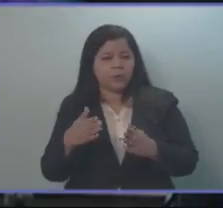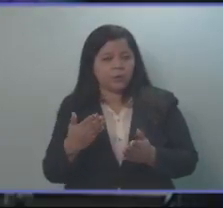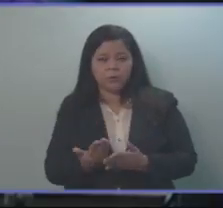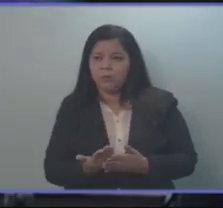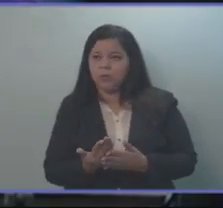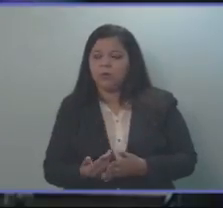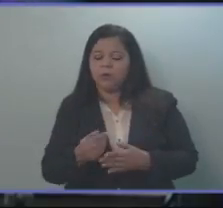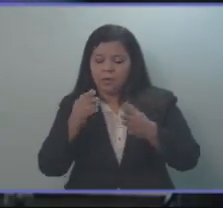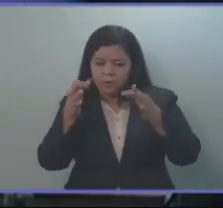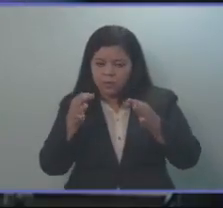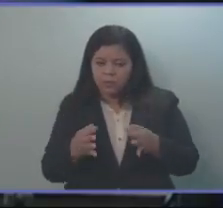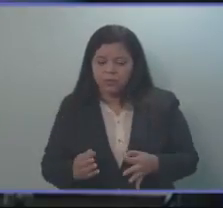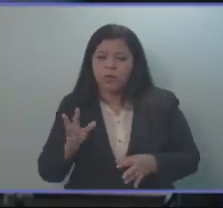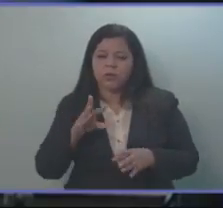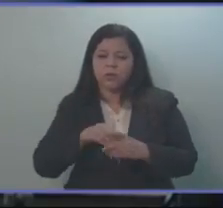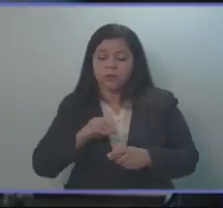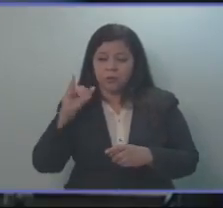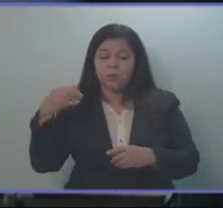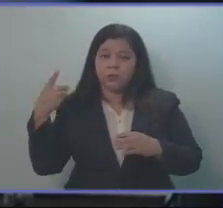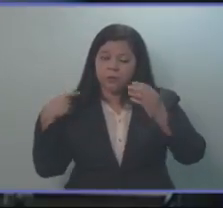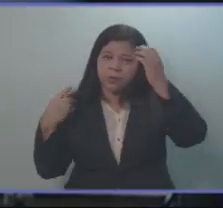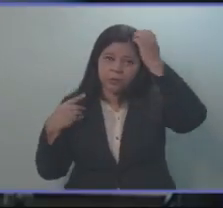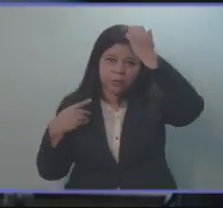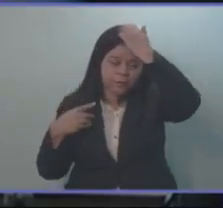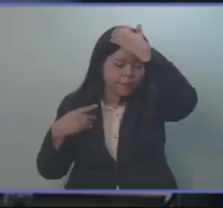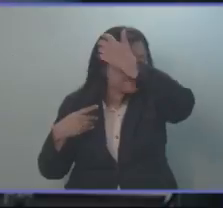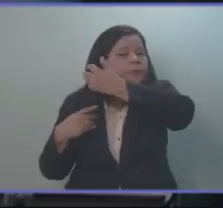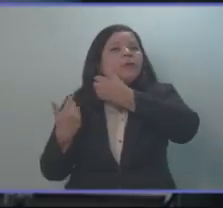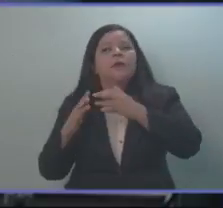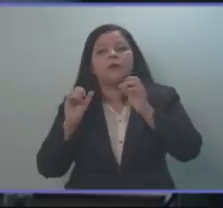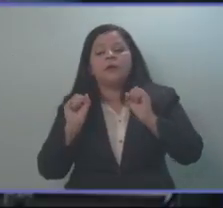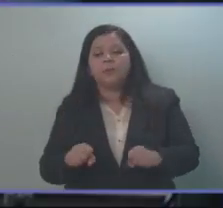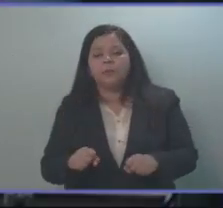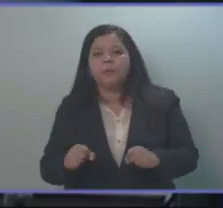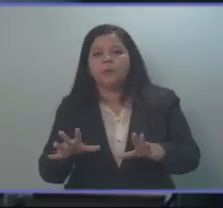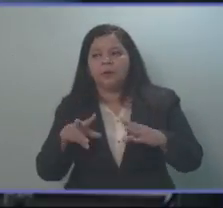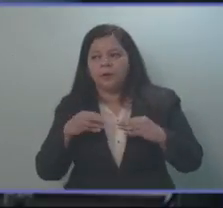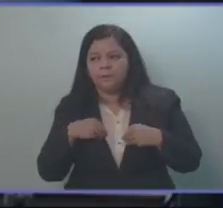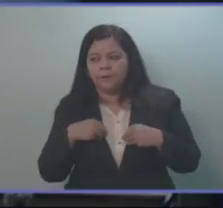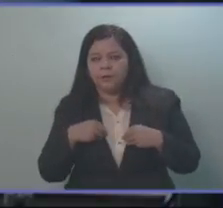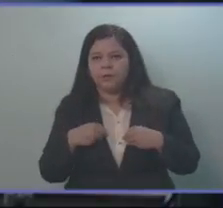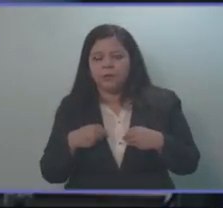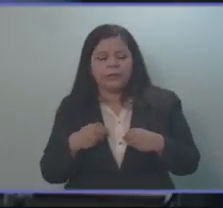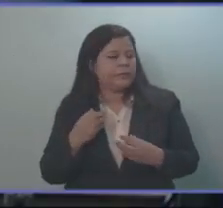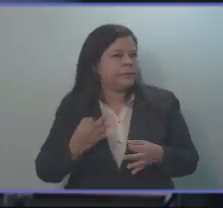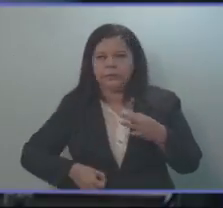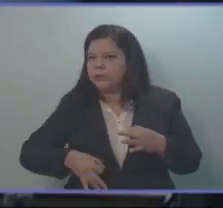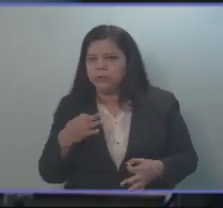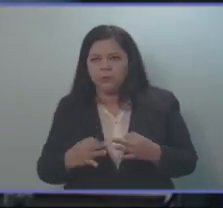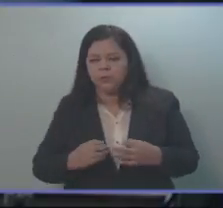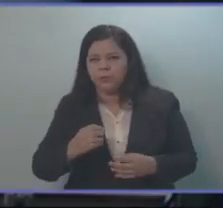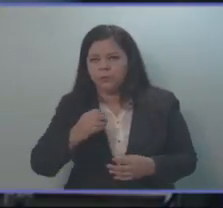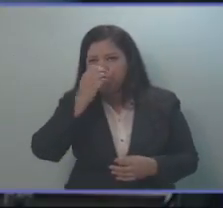se toman dentro de la directiva que los pueda afectar injustamente.